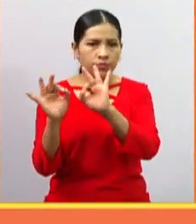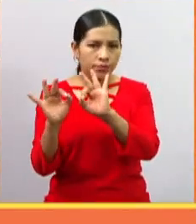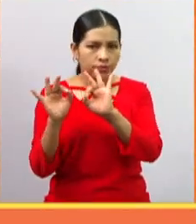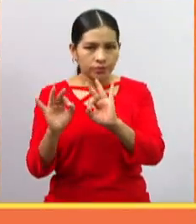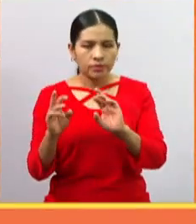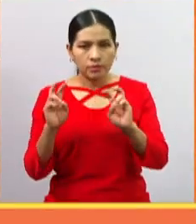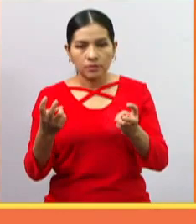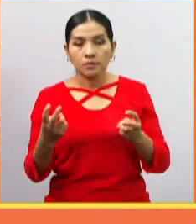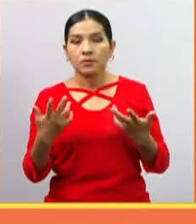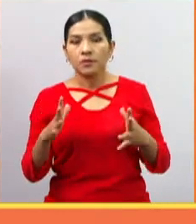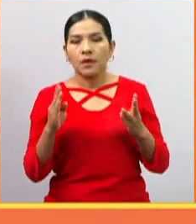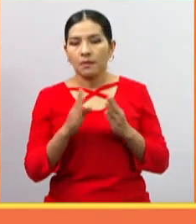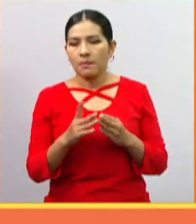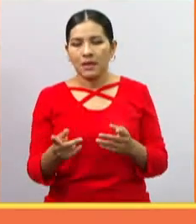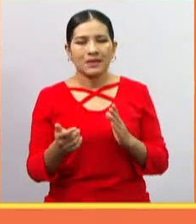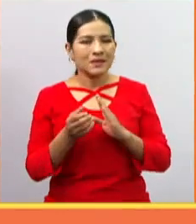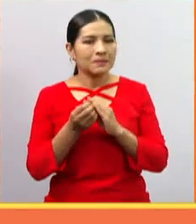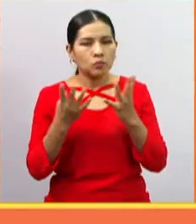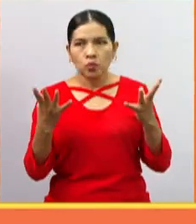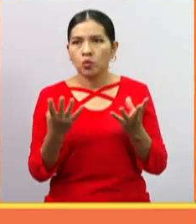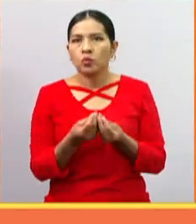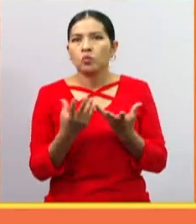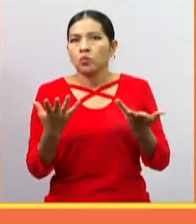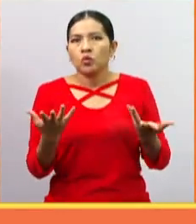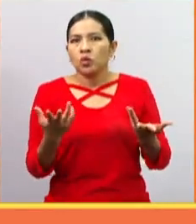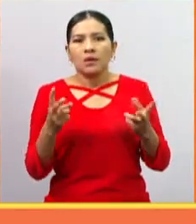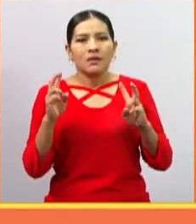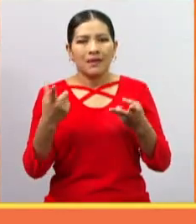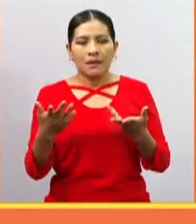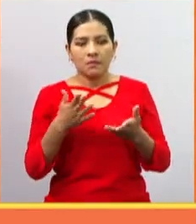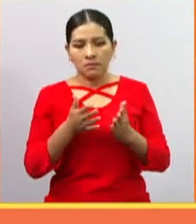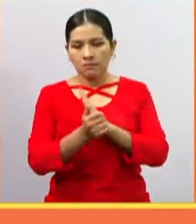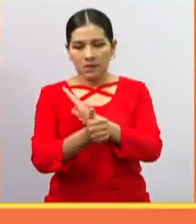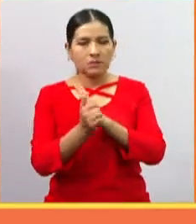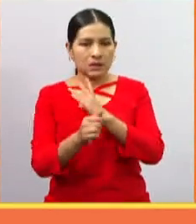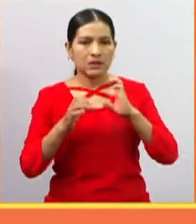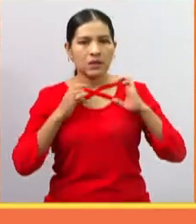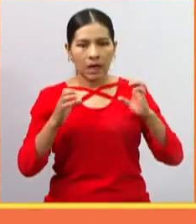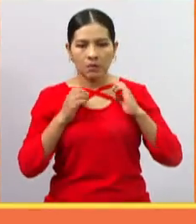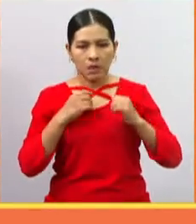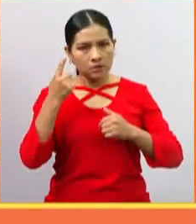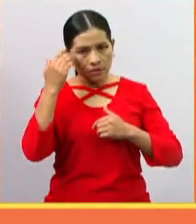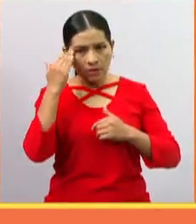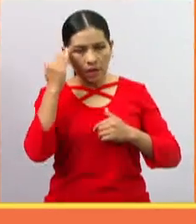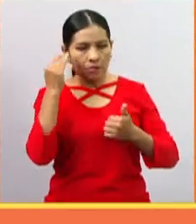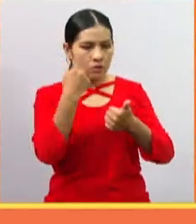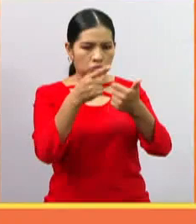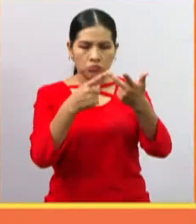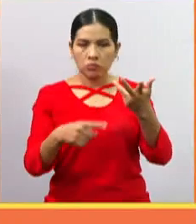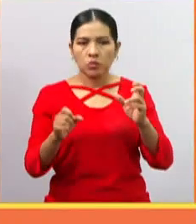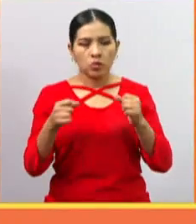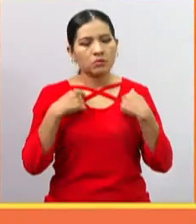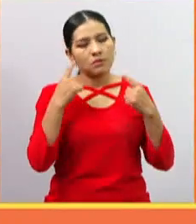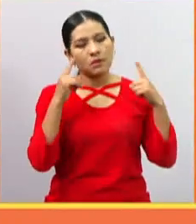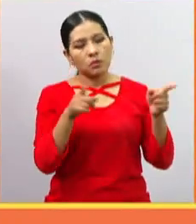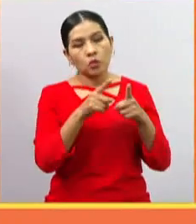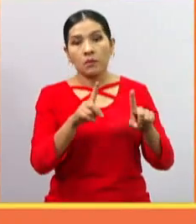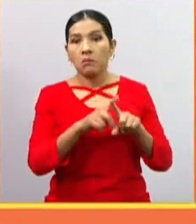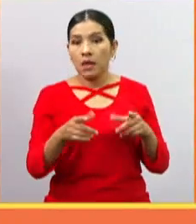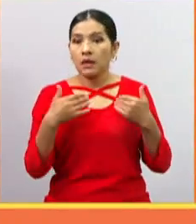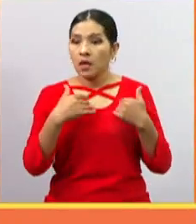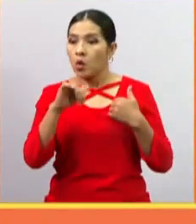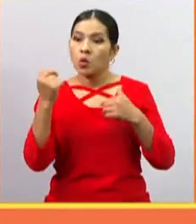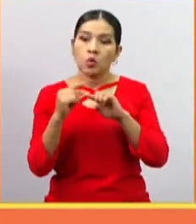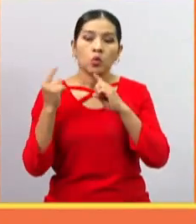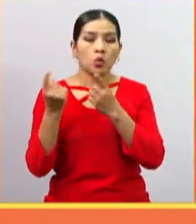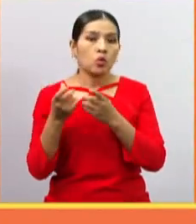muy, ¿qué vamos a decir?, de intereses y capacidades muy diversas. Tocaba en la sinfónica, pero al mismo tiempo tenía su